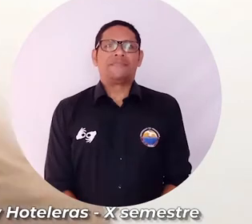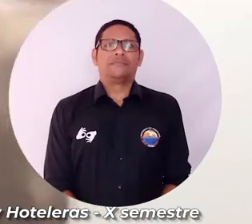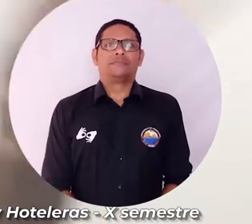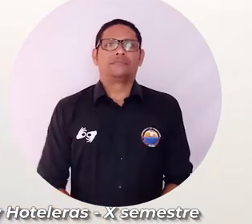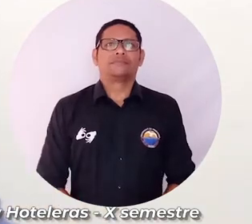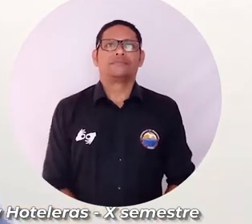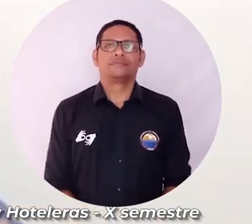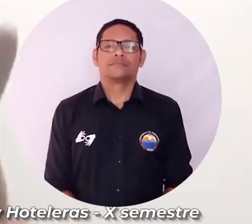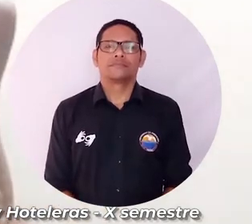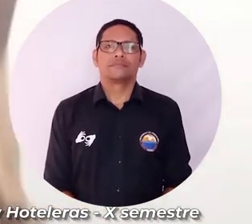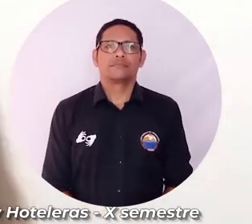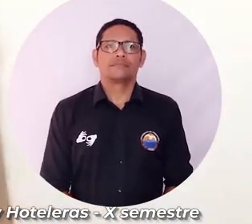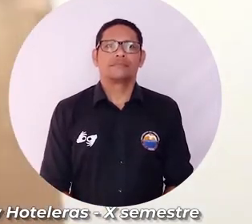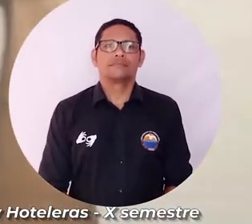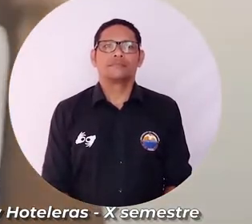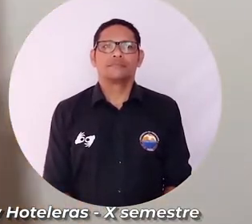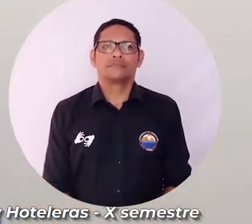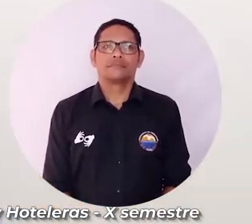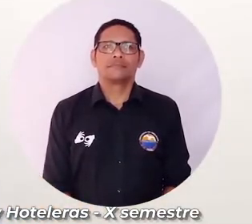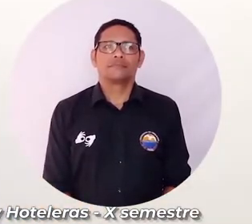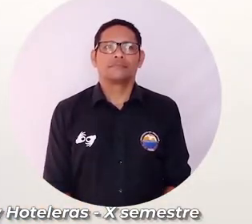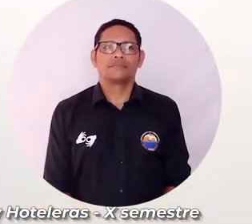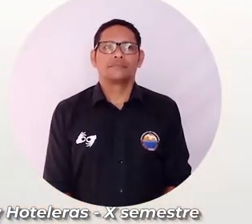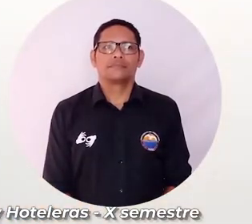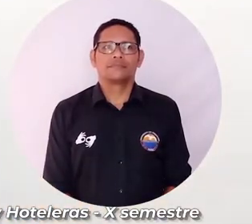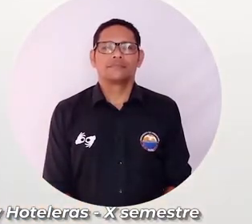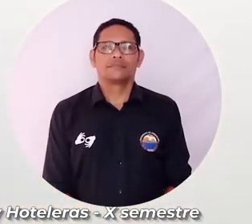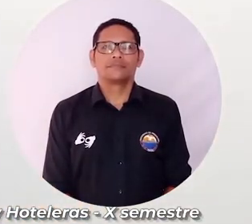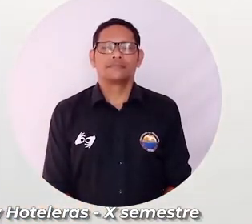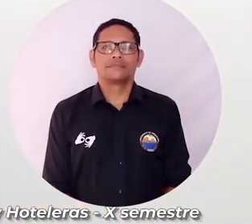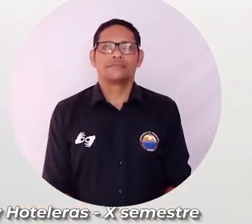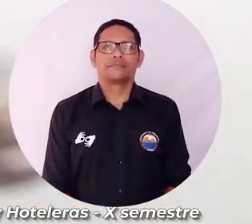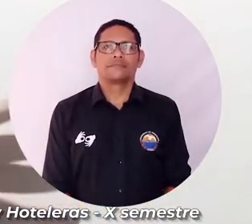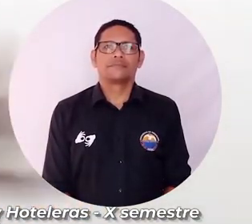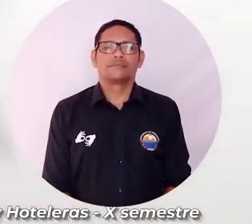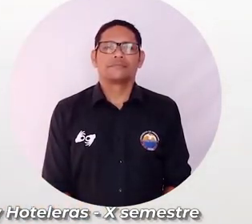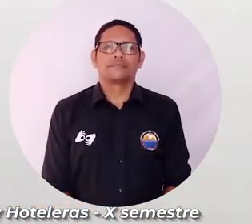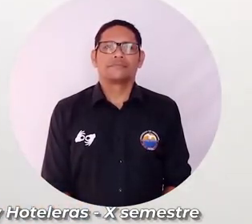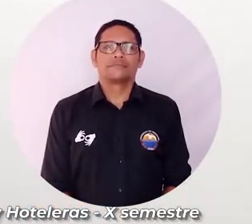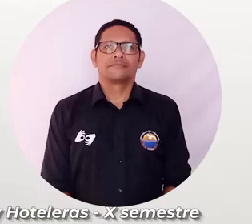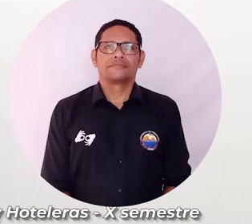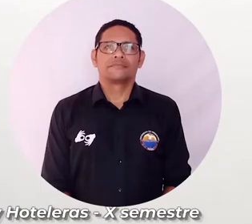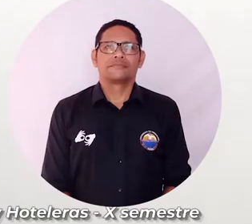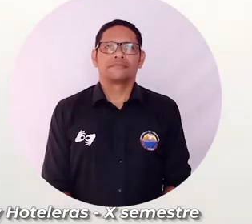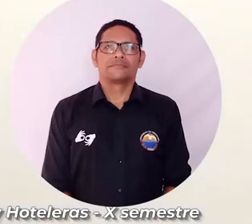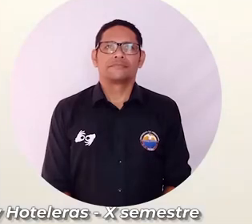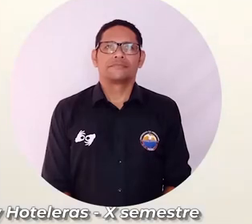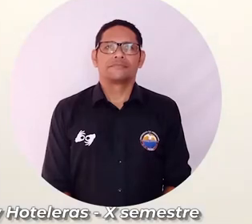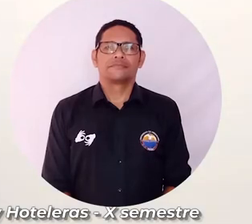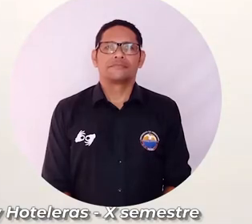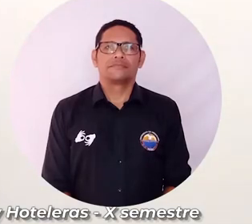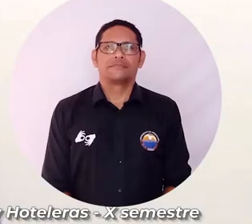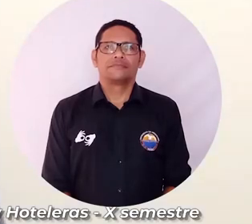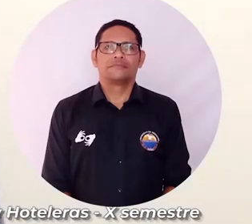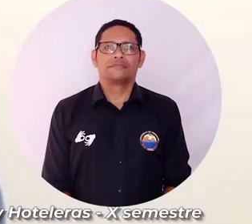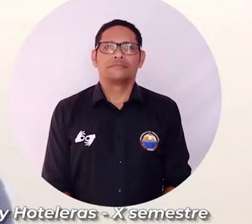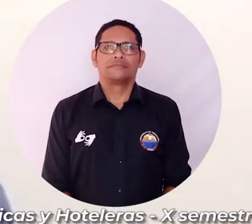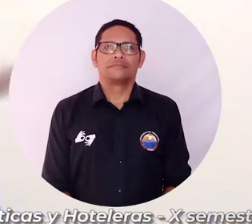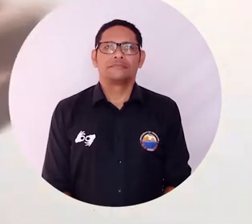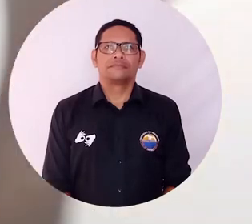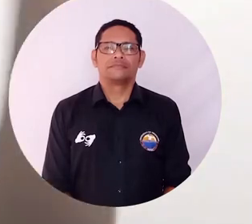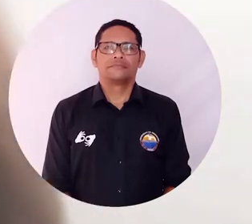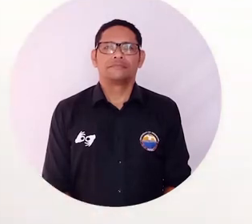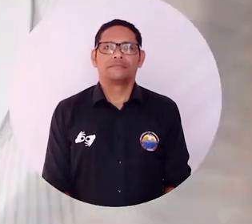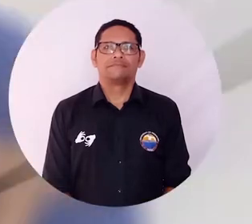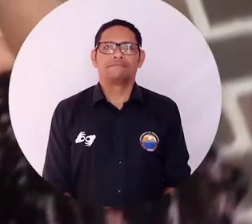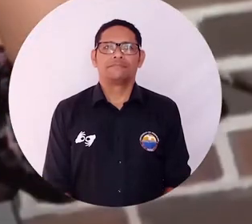este aniversario de este gran programa, en este día de celebración. Un gran beso para todos. Los quiero mucho y soy